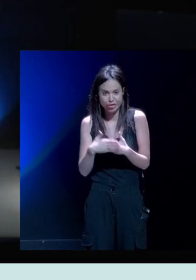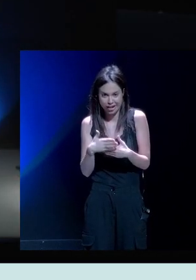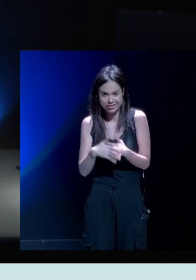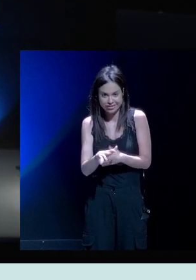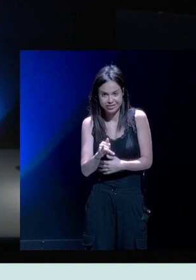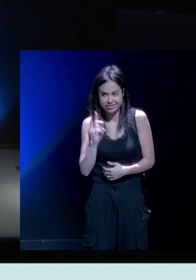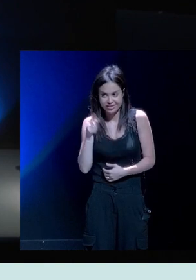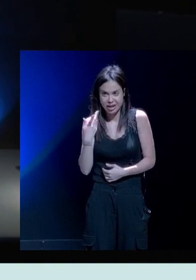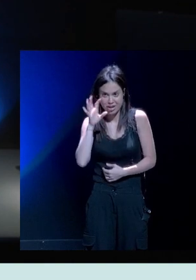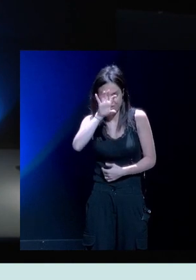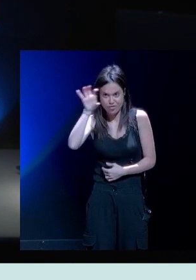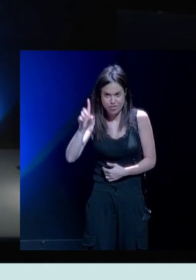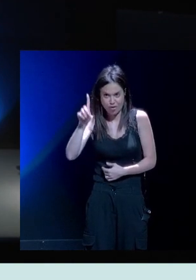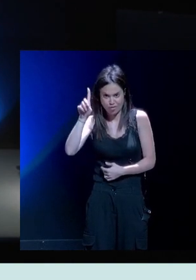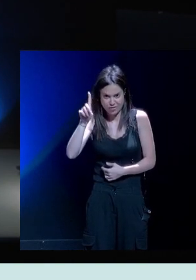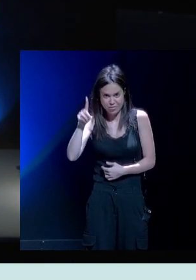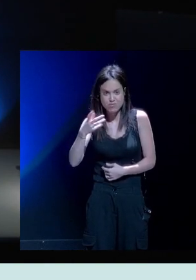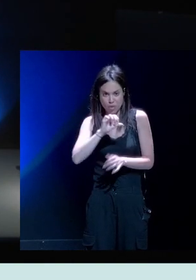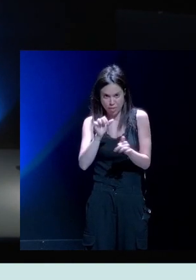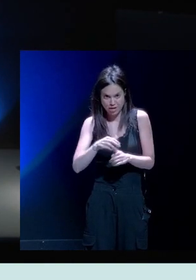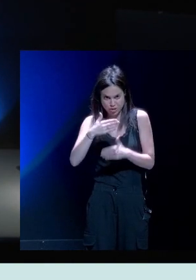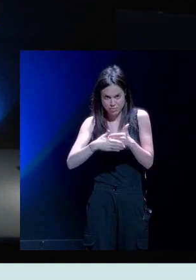los modelos del norte.